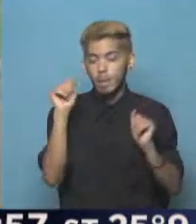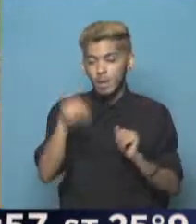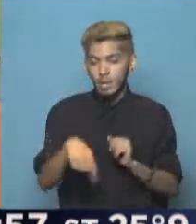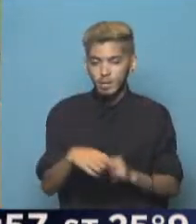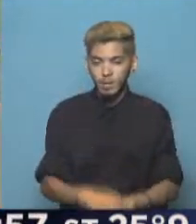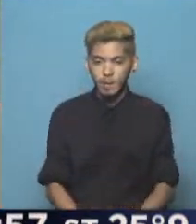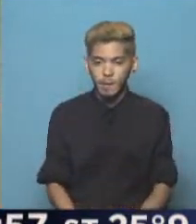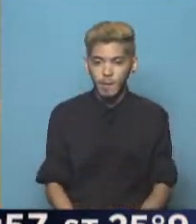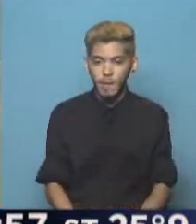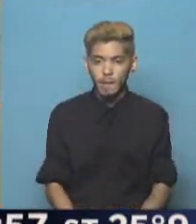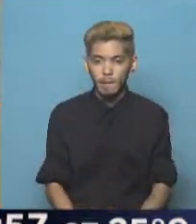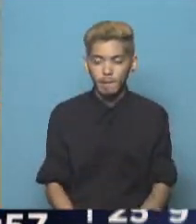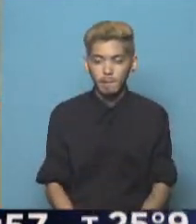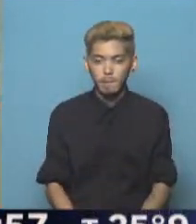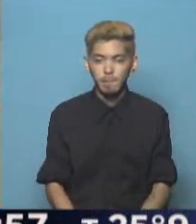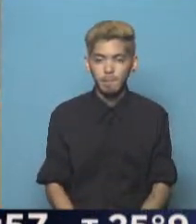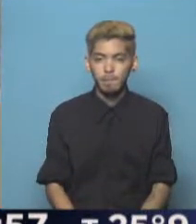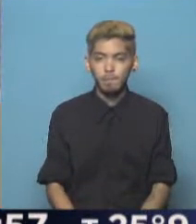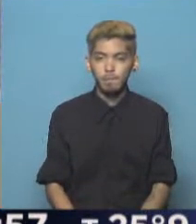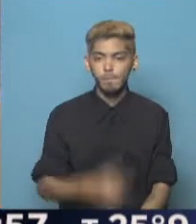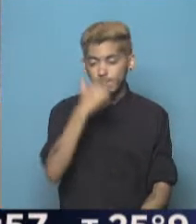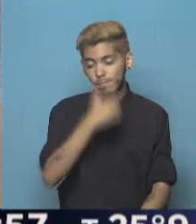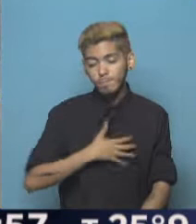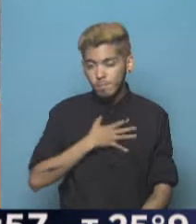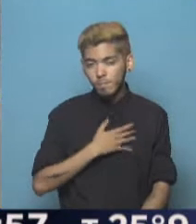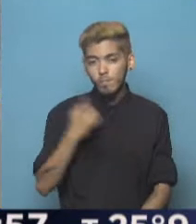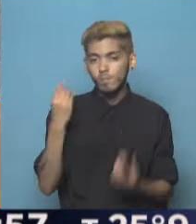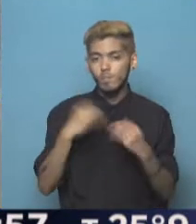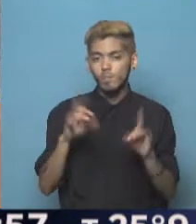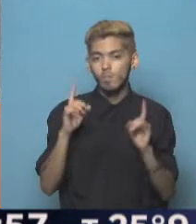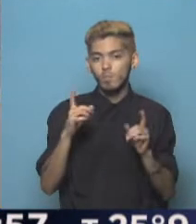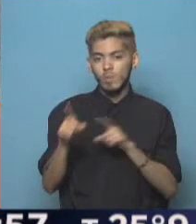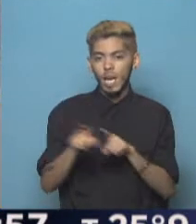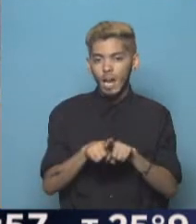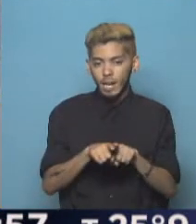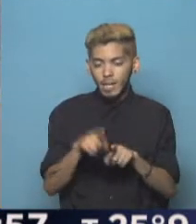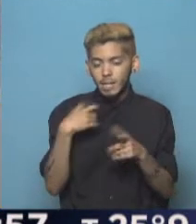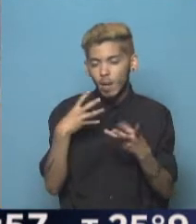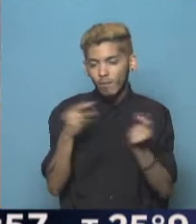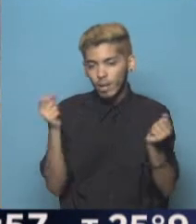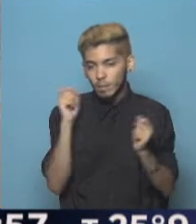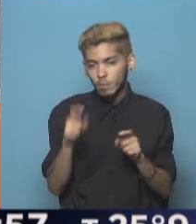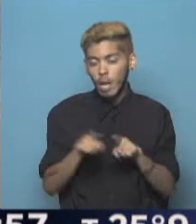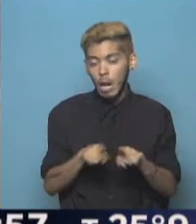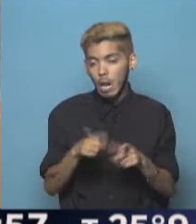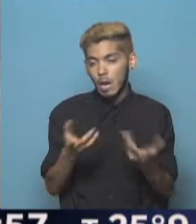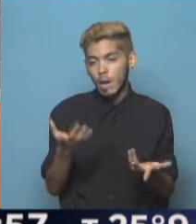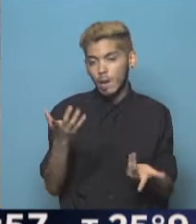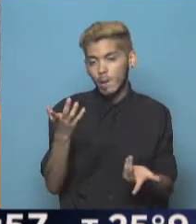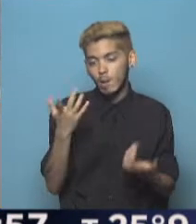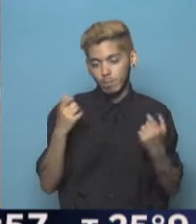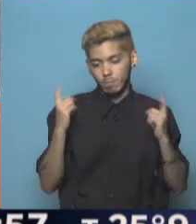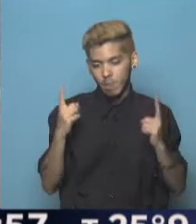pretende es poder terminar la carrera deportiva con esta camiseta. Y después, bueno, mediante que se van ya